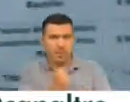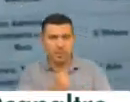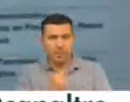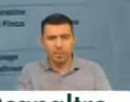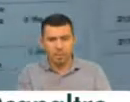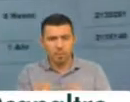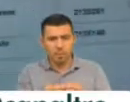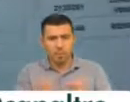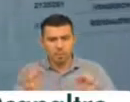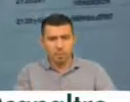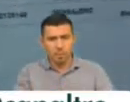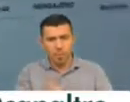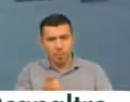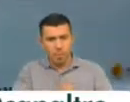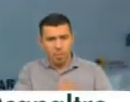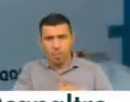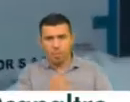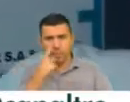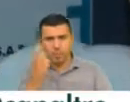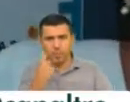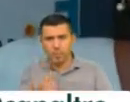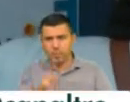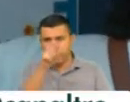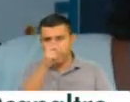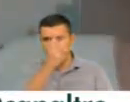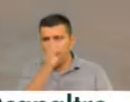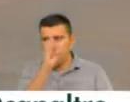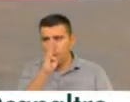oportunidades desde el portal web